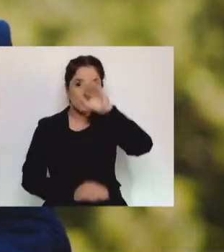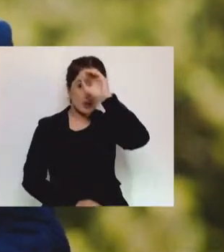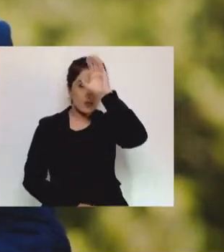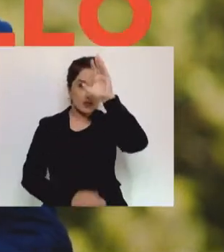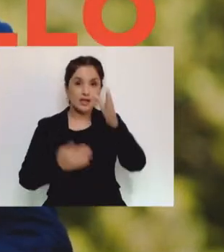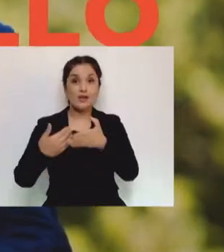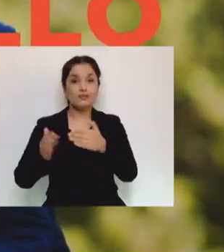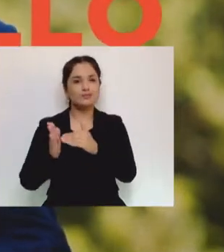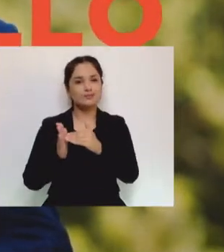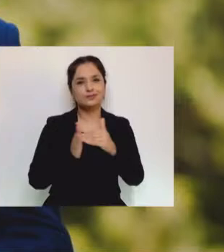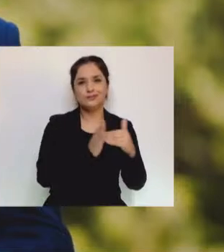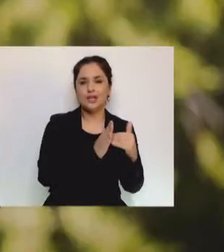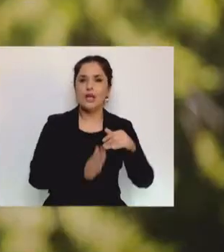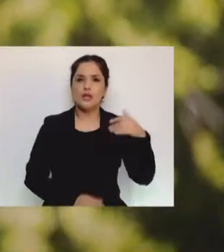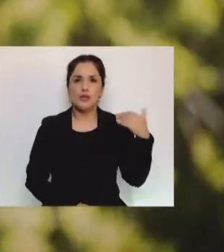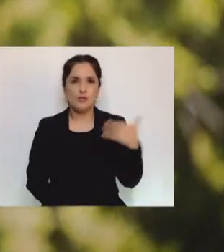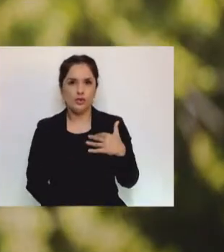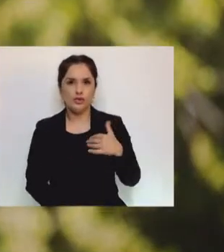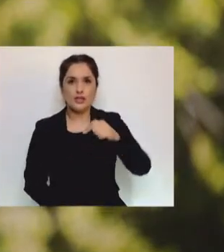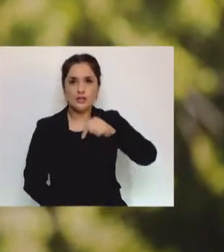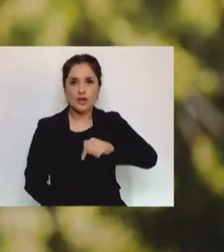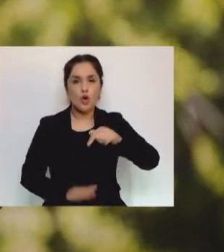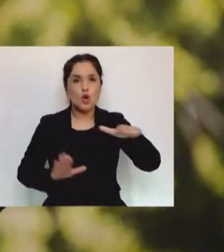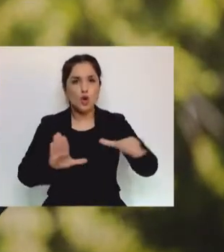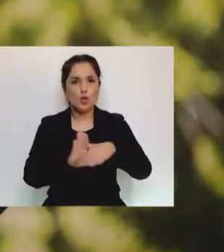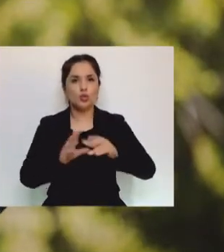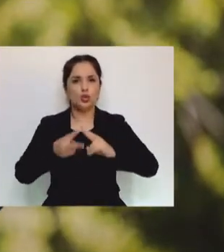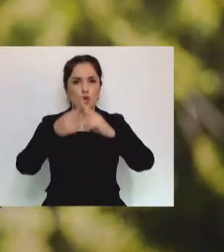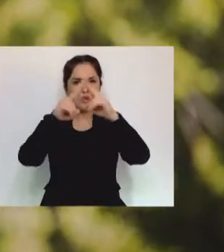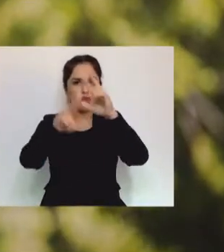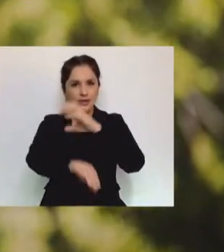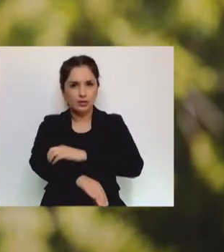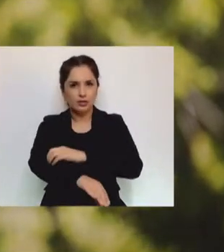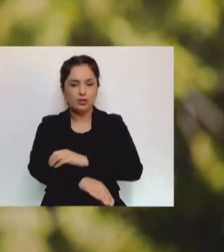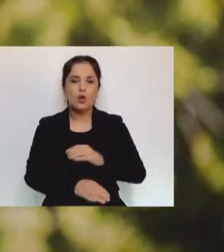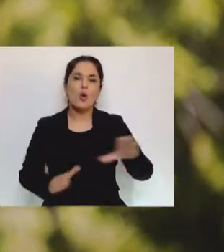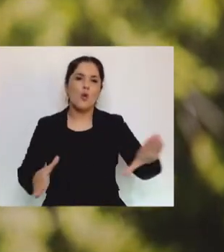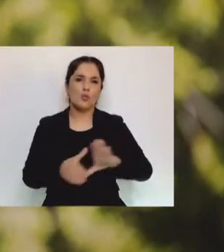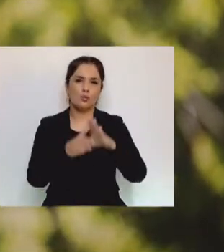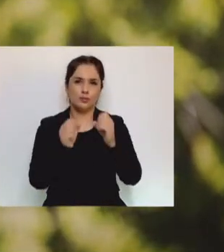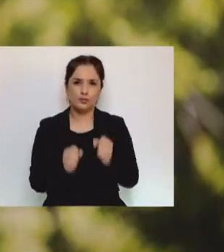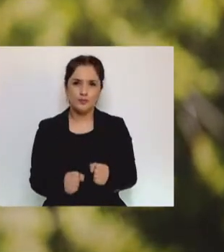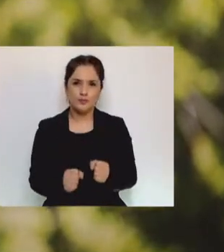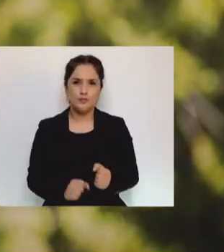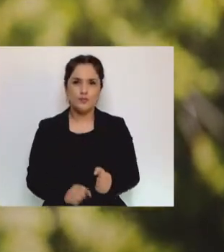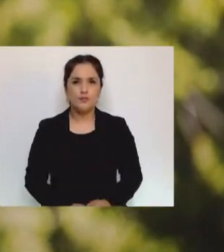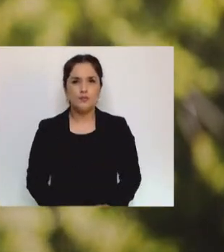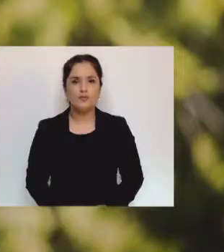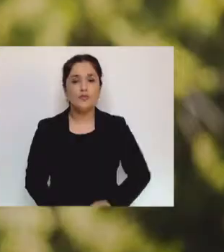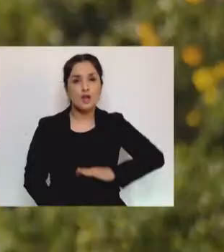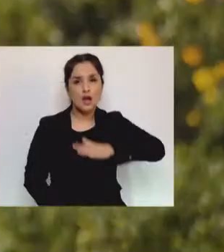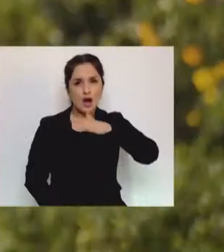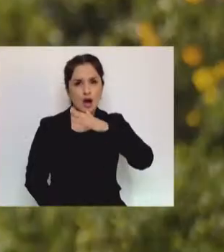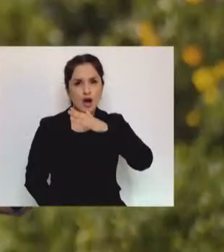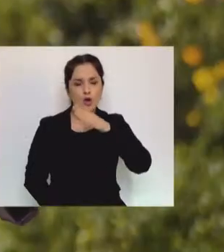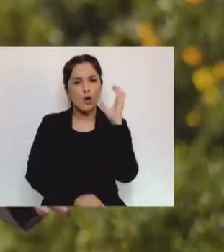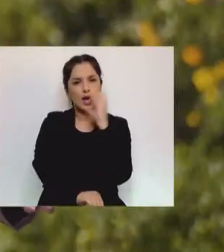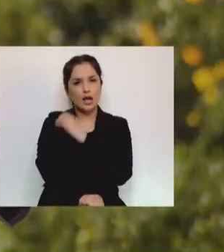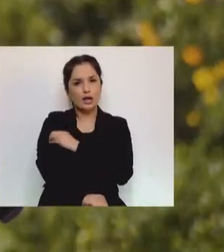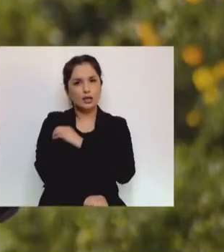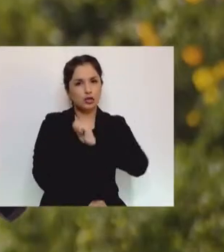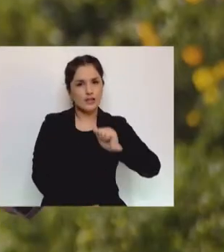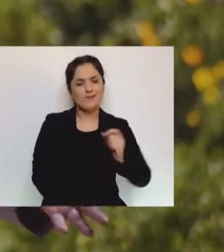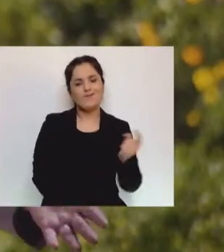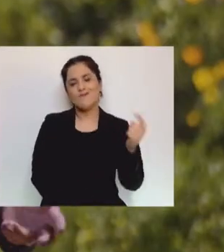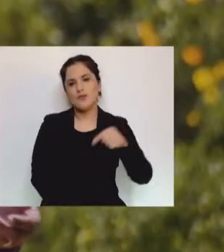desarrollo de una minería sustentable es importante que día juntos construyamos regiones juntos es posible el agua tiene que